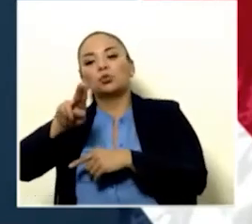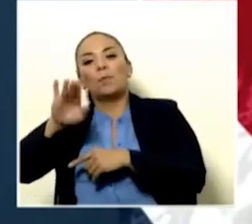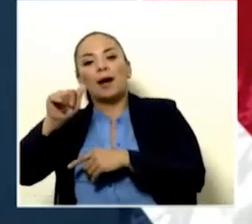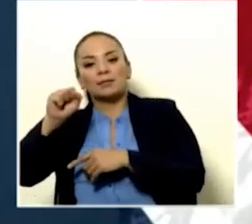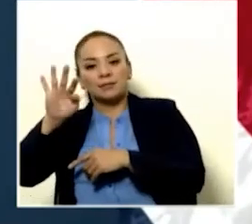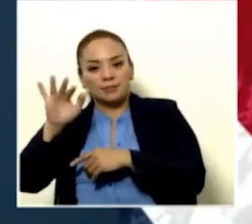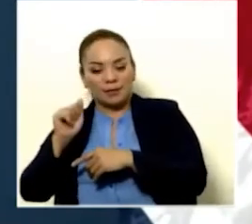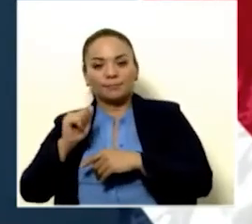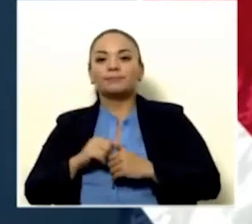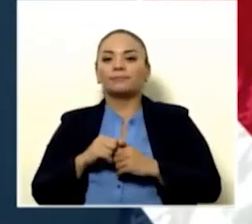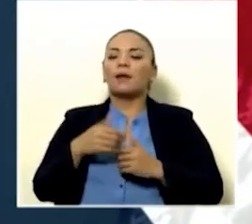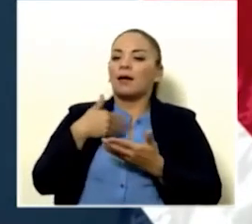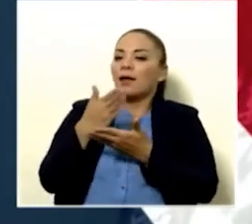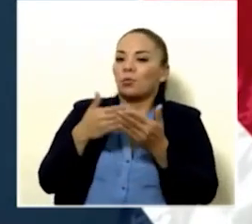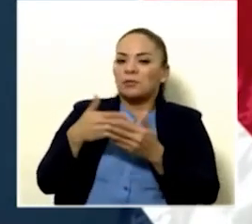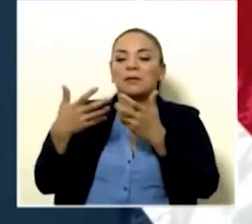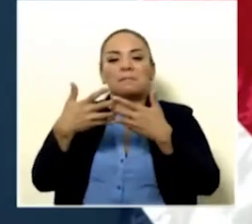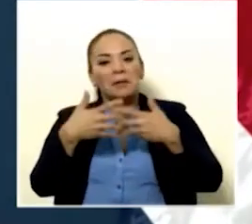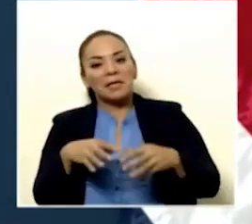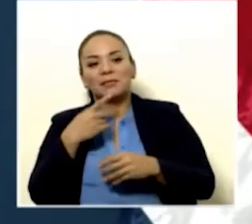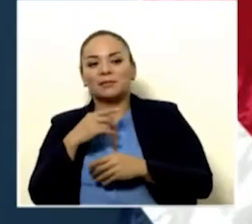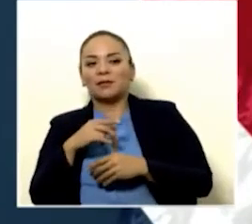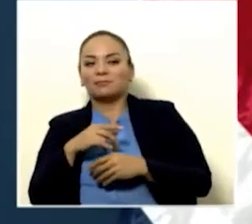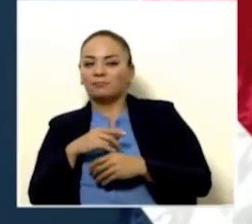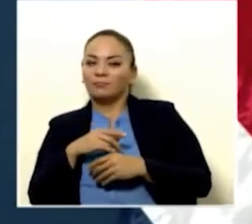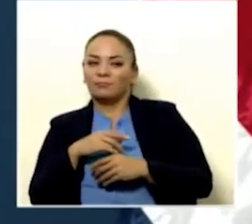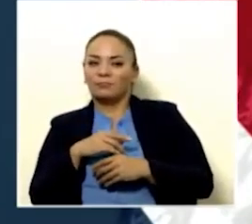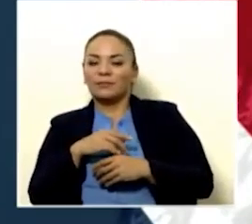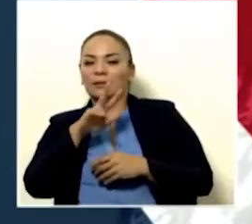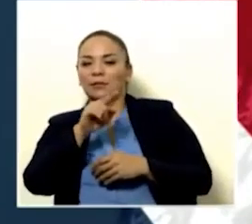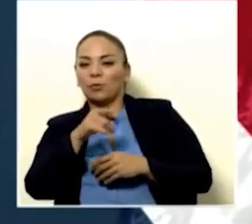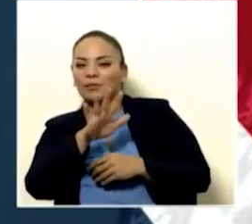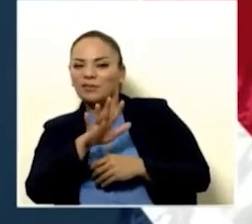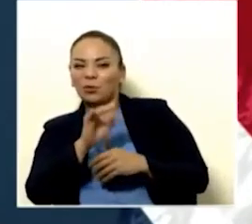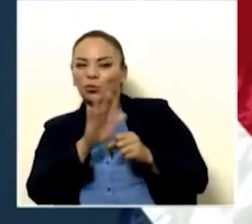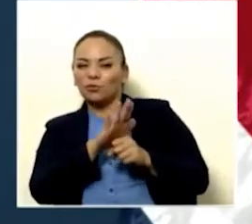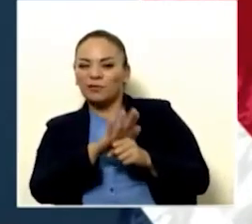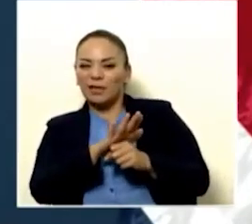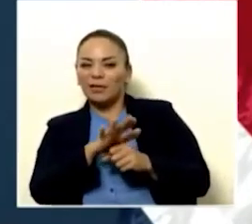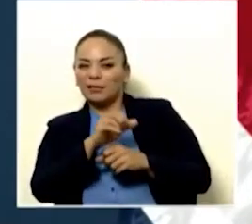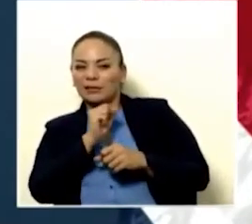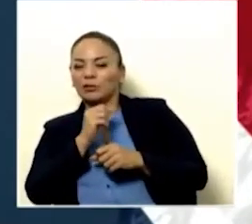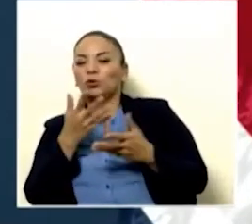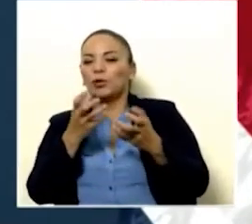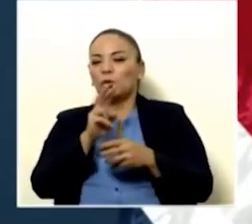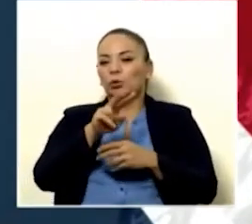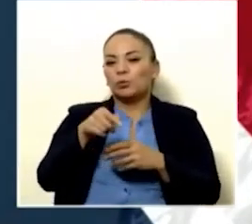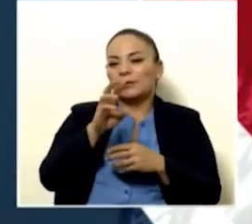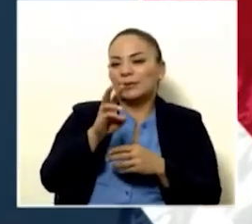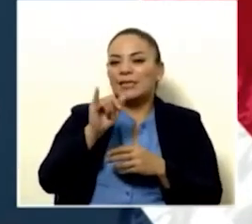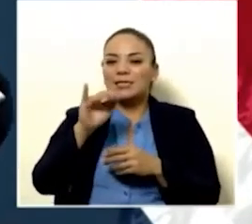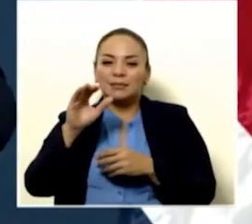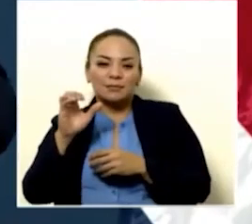Ahí están ciertos operadores, no, yo le quiero quitar el 3.5 no me alcanza, yo quiero el 2.6 del